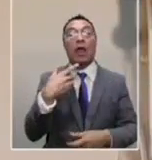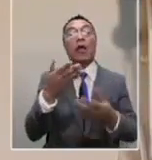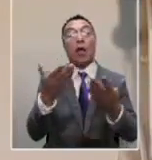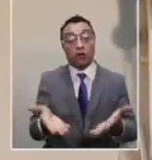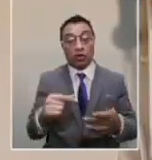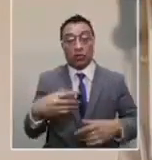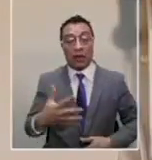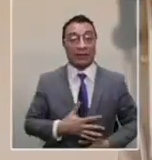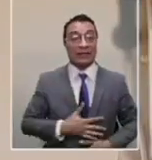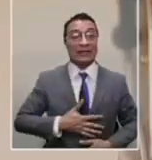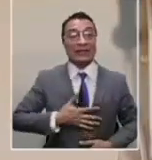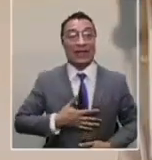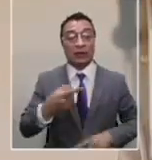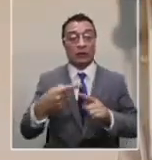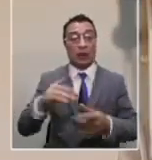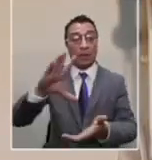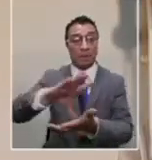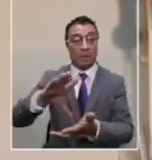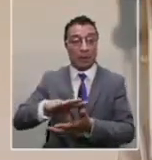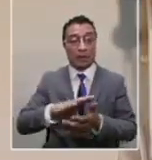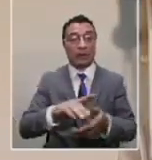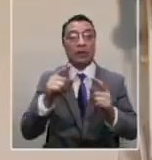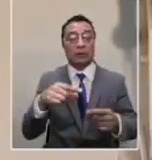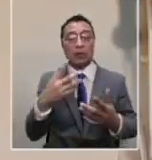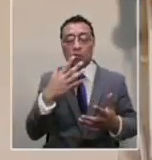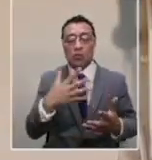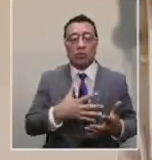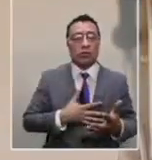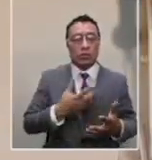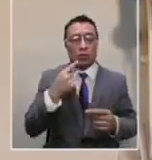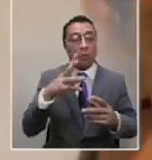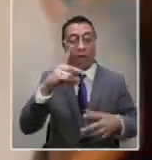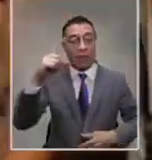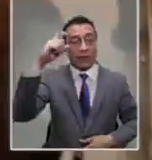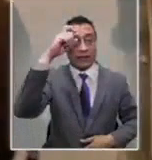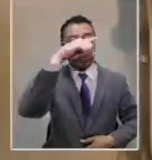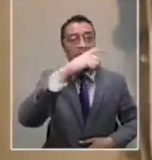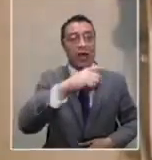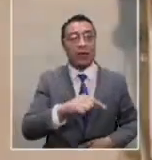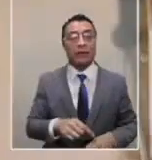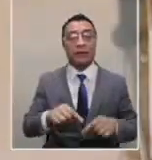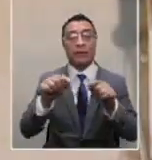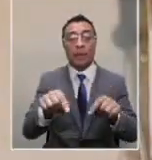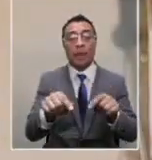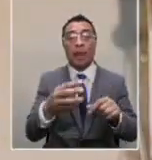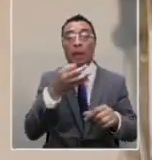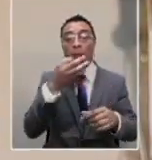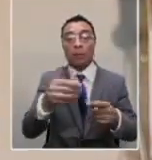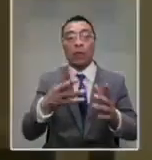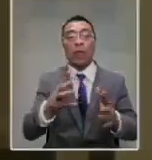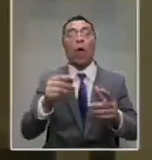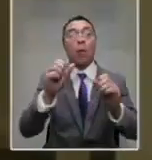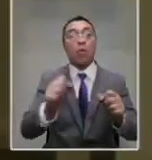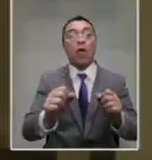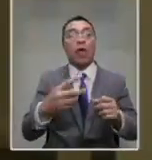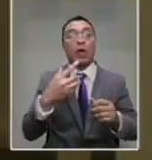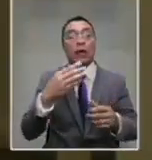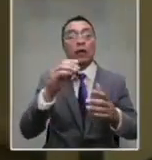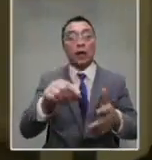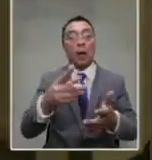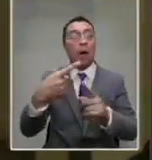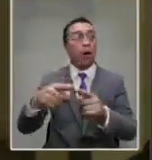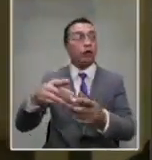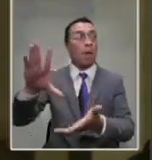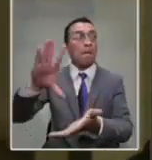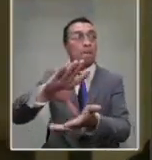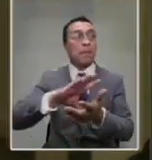Entonces, la percepción que hay en torno a la migración es una percepción que es muy compleja, ¿ya? Y esto se debe a lo siguiente: